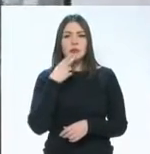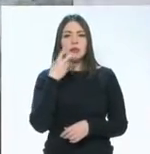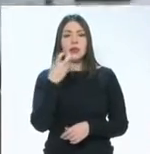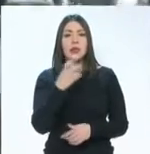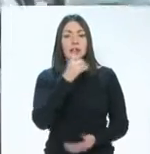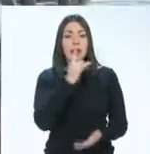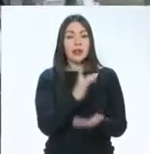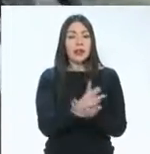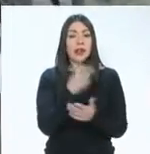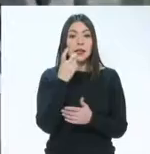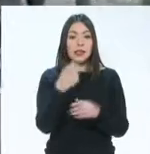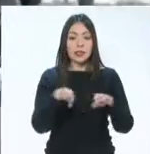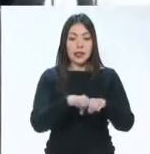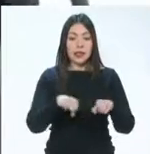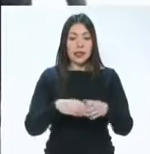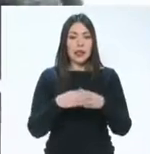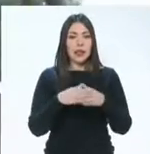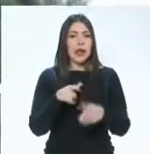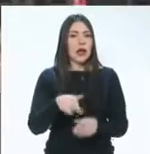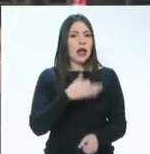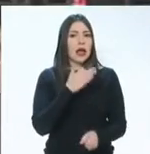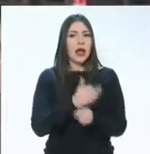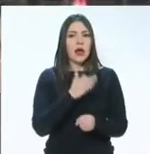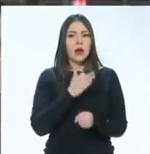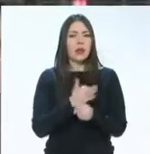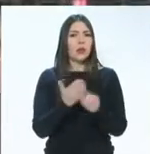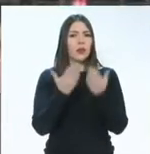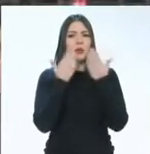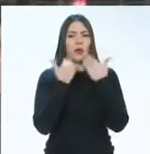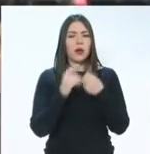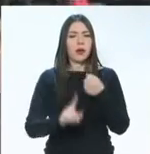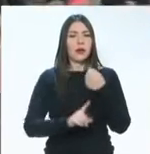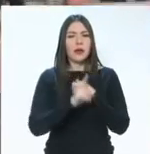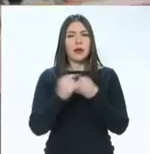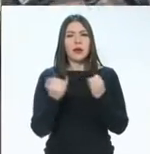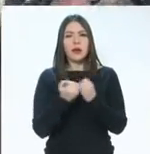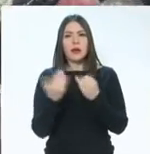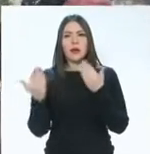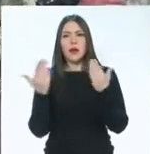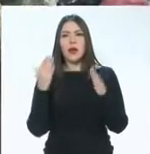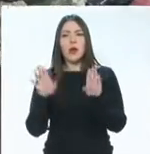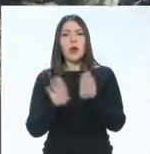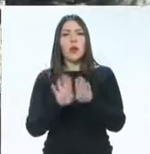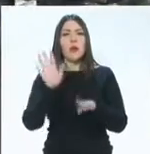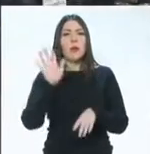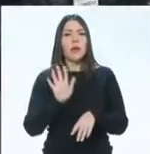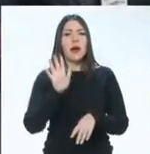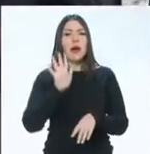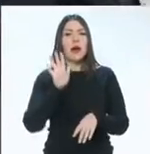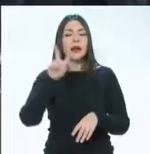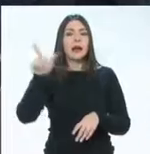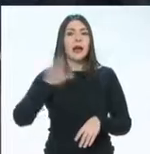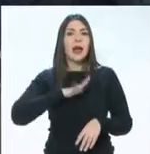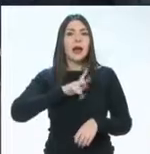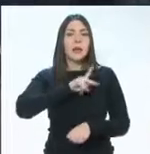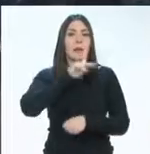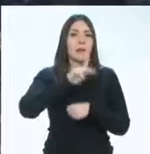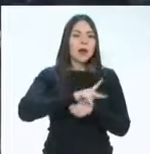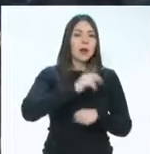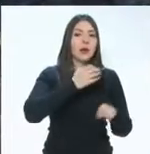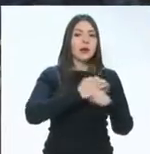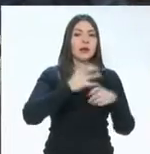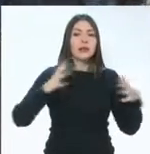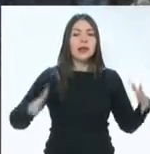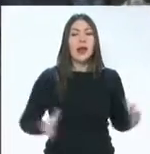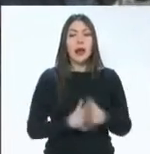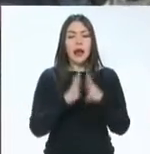en estos momentos no se está viviendo, equiparable a un estado de guerra. Entonces, aquí hay un serio